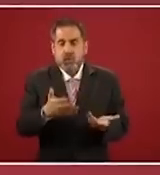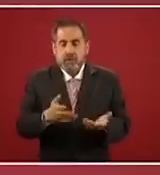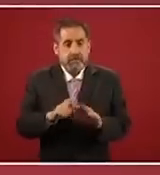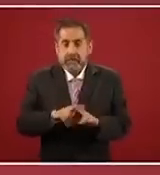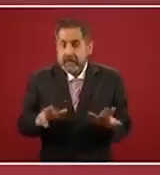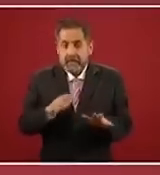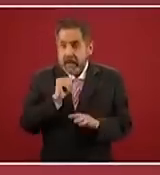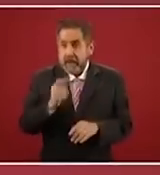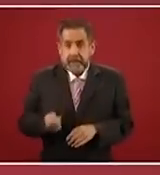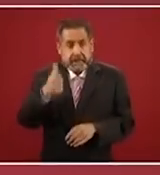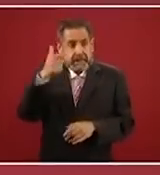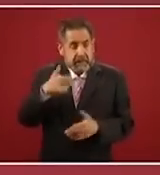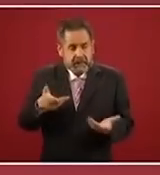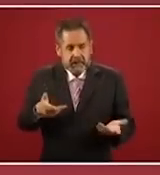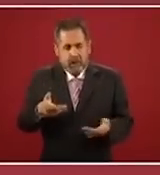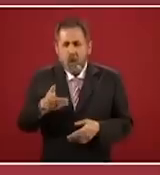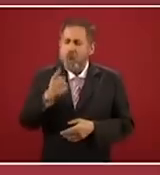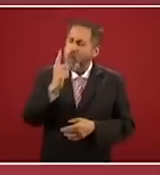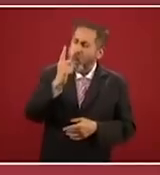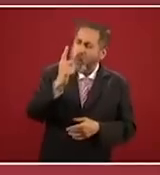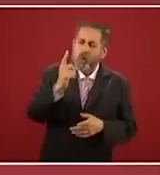El caso más